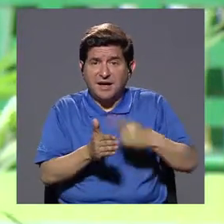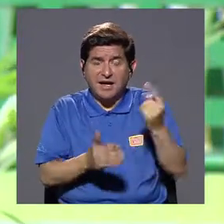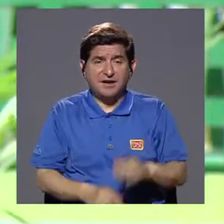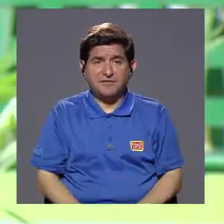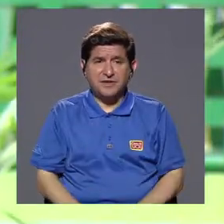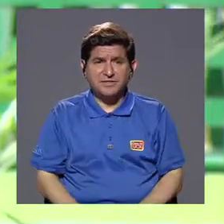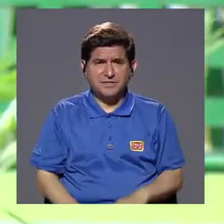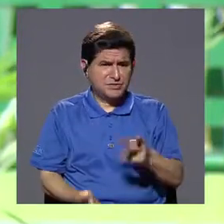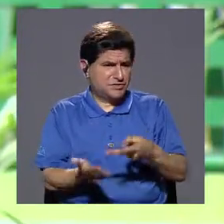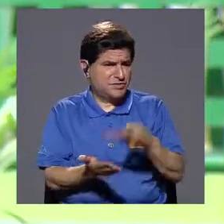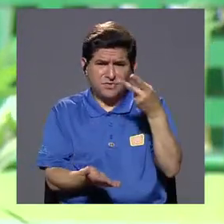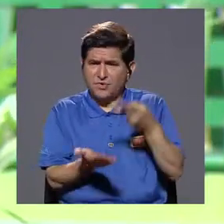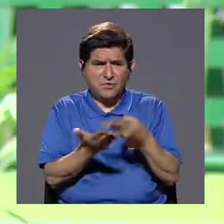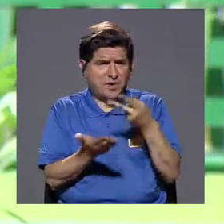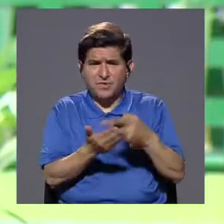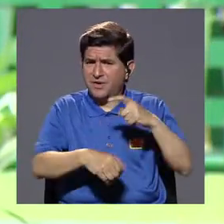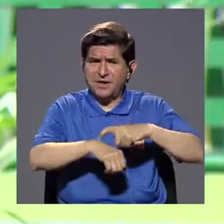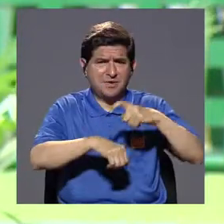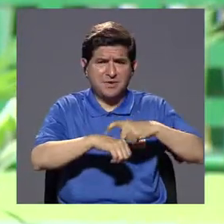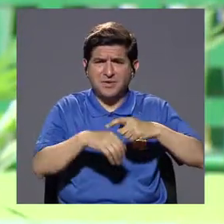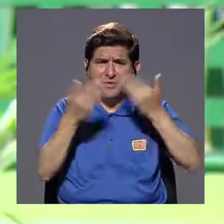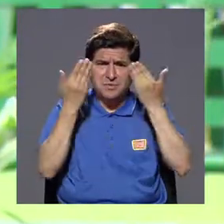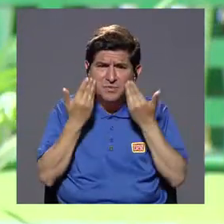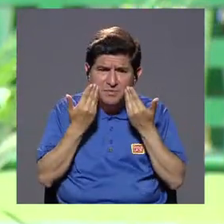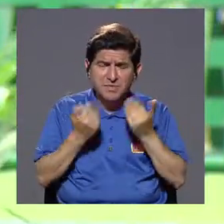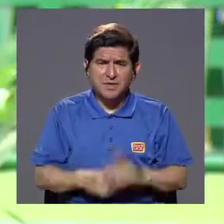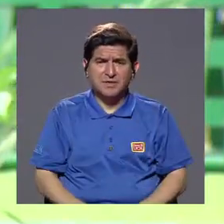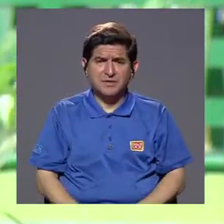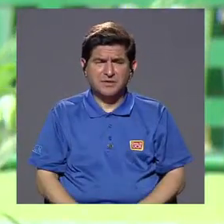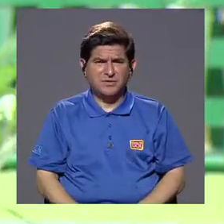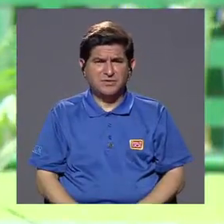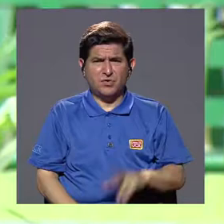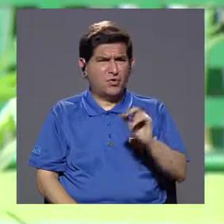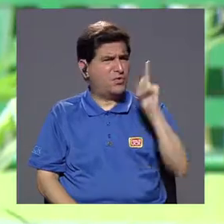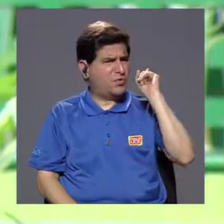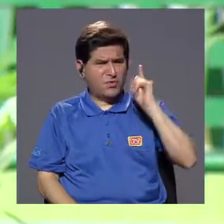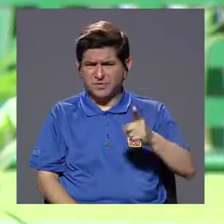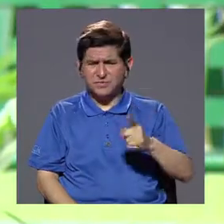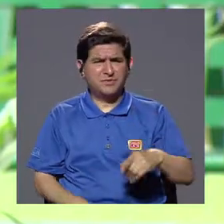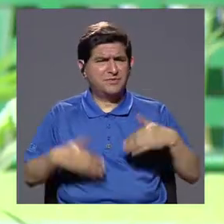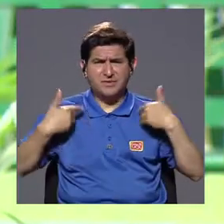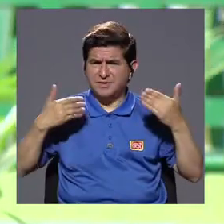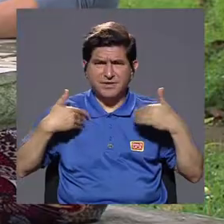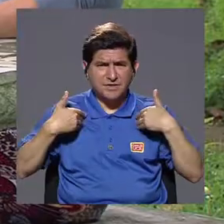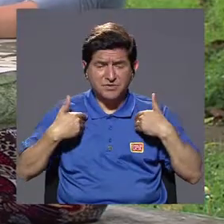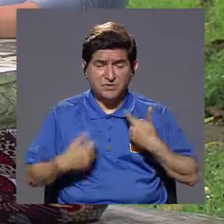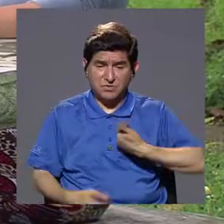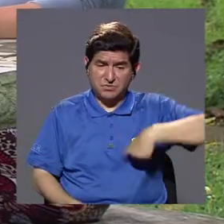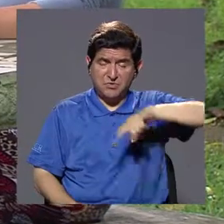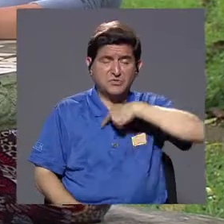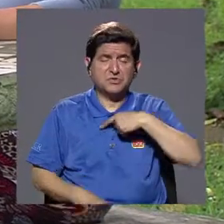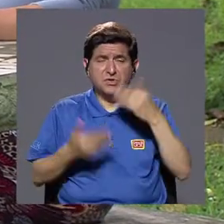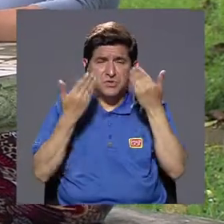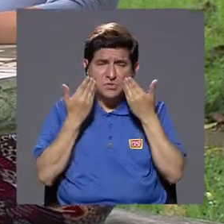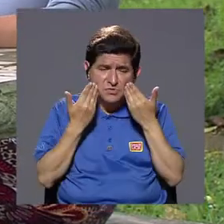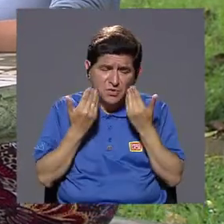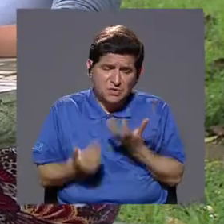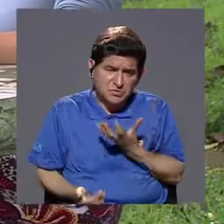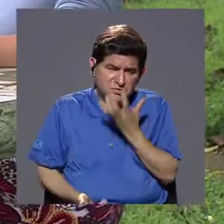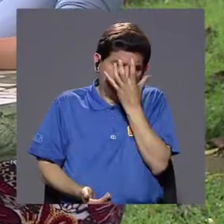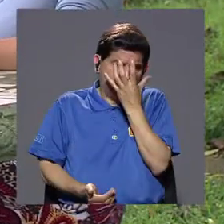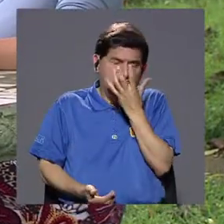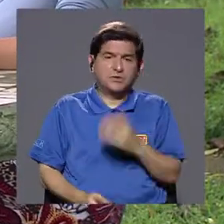que tenemos que ser obligadamente felices si estamos tristes si estamos enojados es fatal está mal